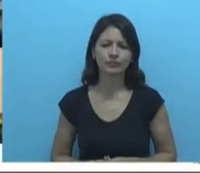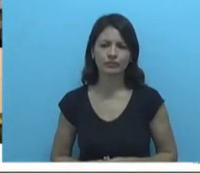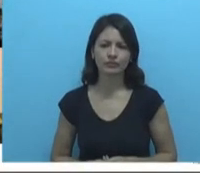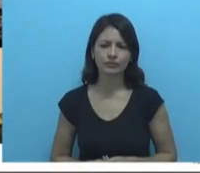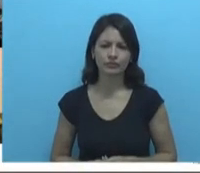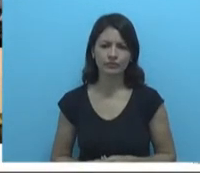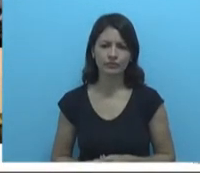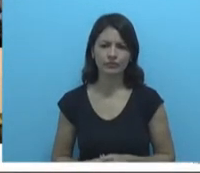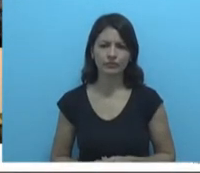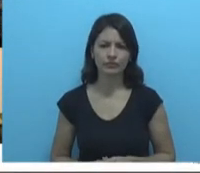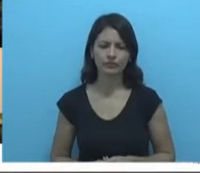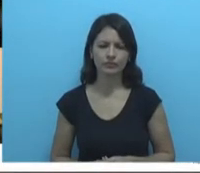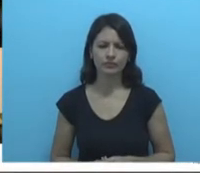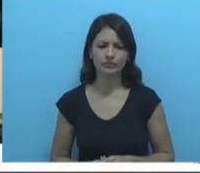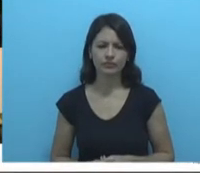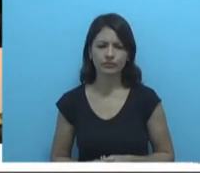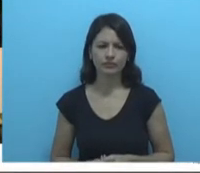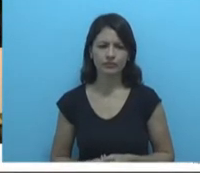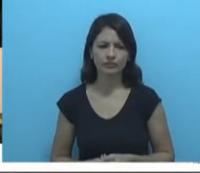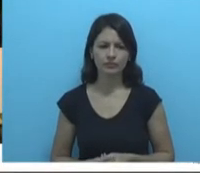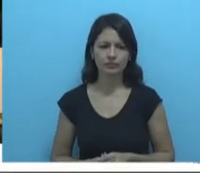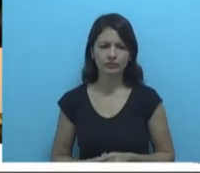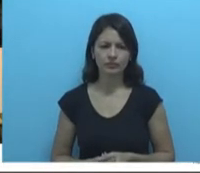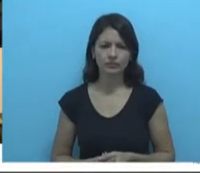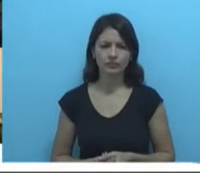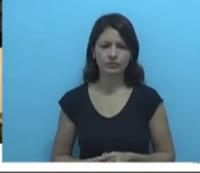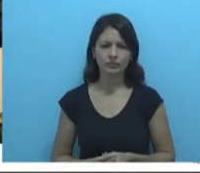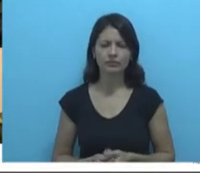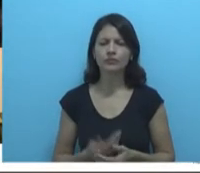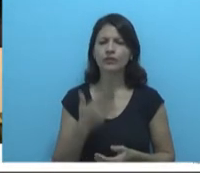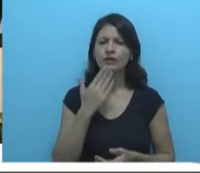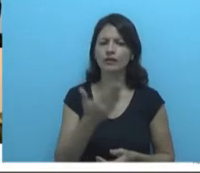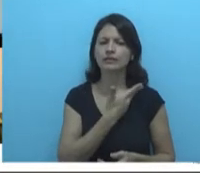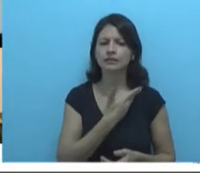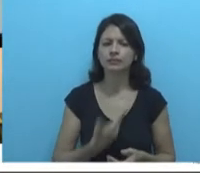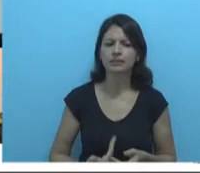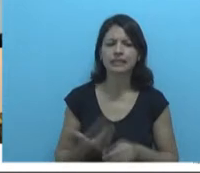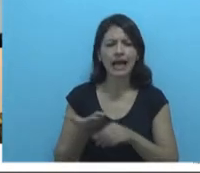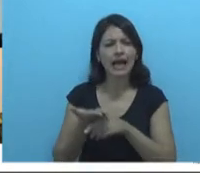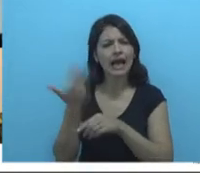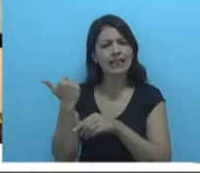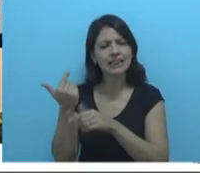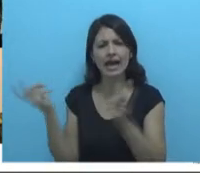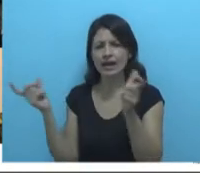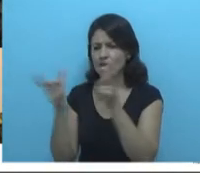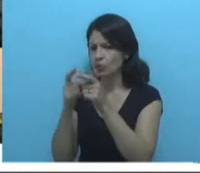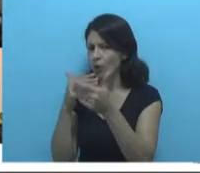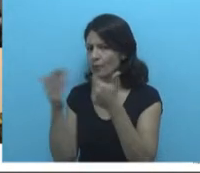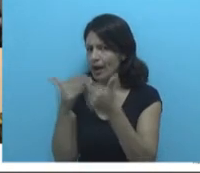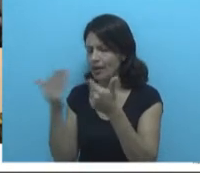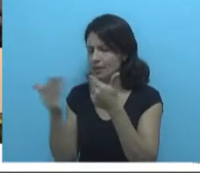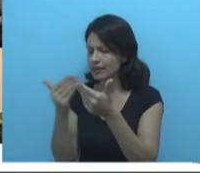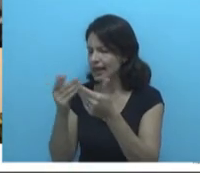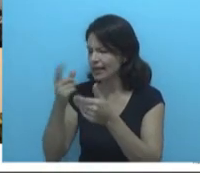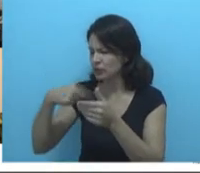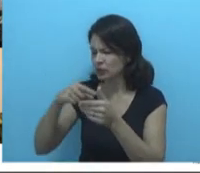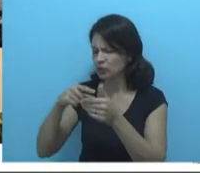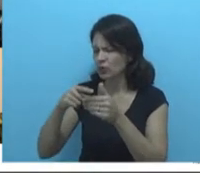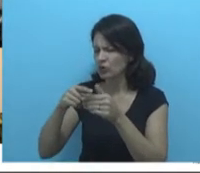Gracias, señor presidente. Simplemente para hacer una aclaración respecto de lo acordado en labor parlamentaria del